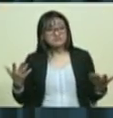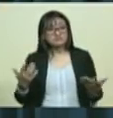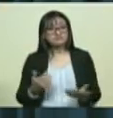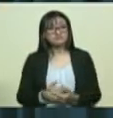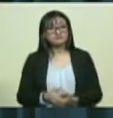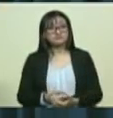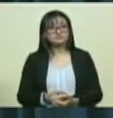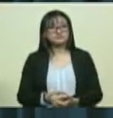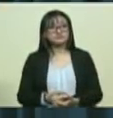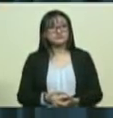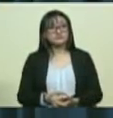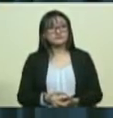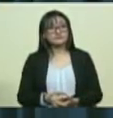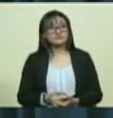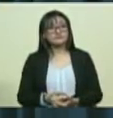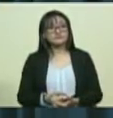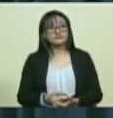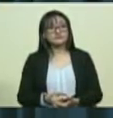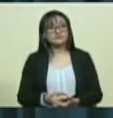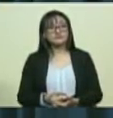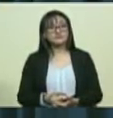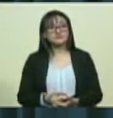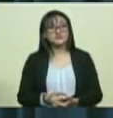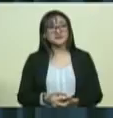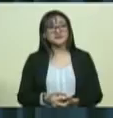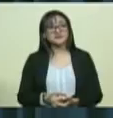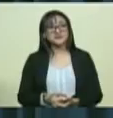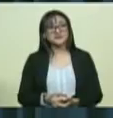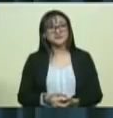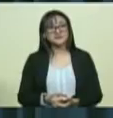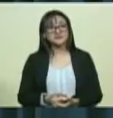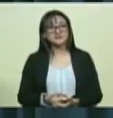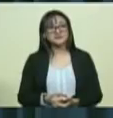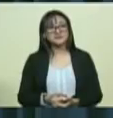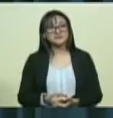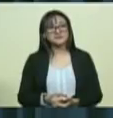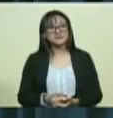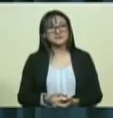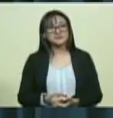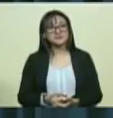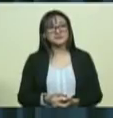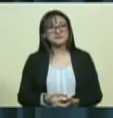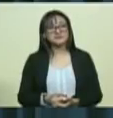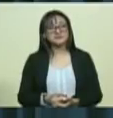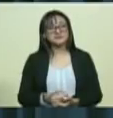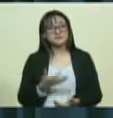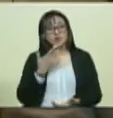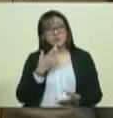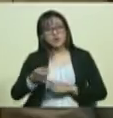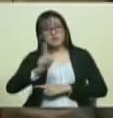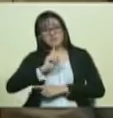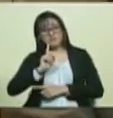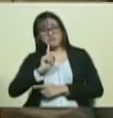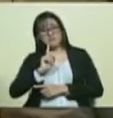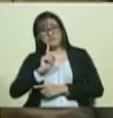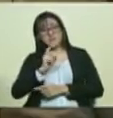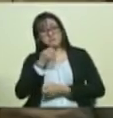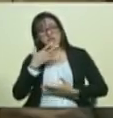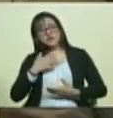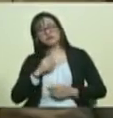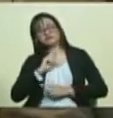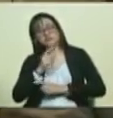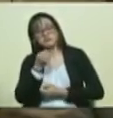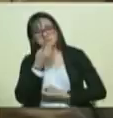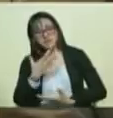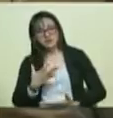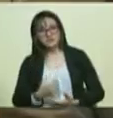yo soy como el espinito que sabana florea le doy aroma al que pasa y espinal que me menea la tercera